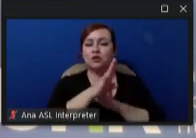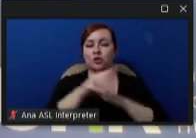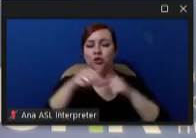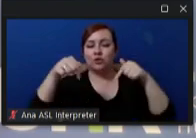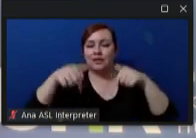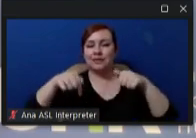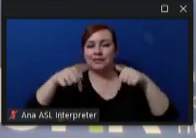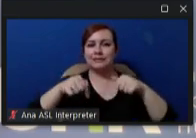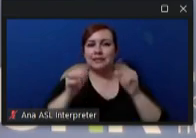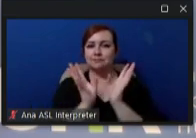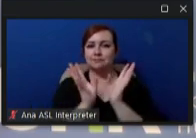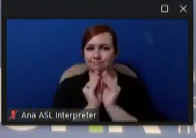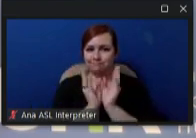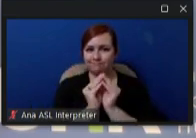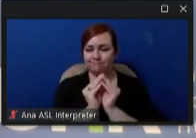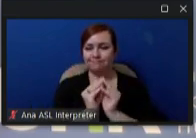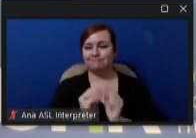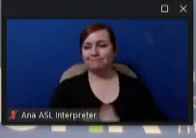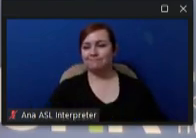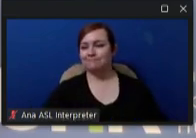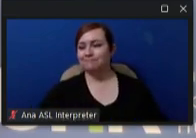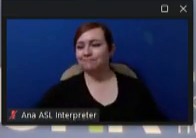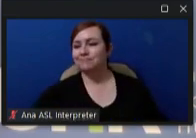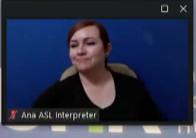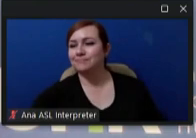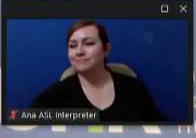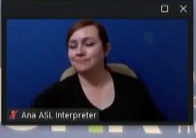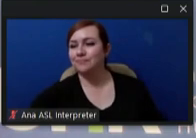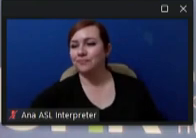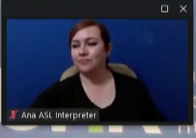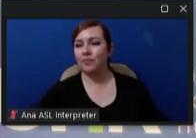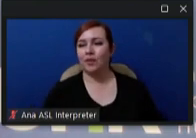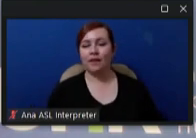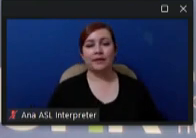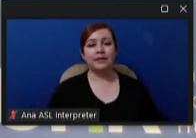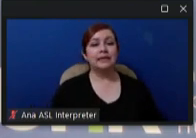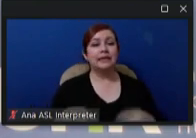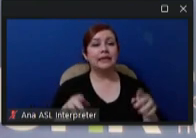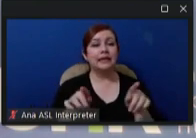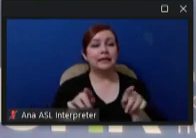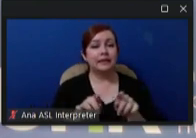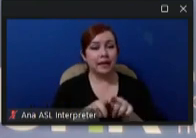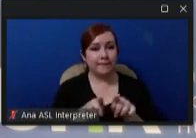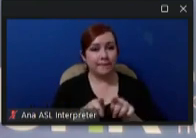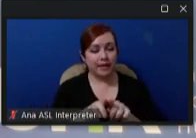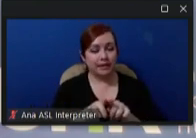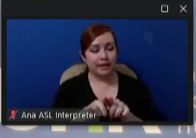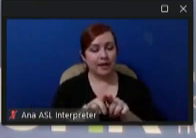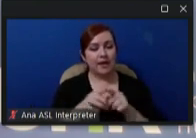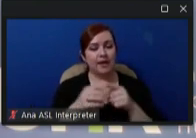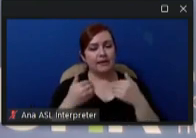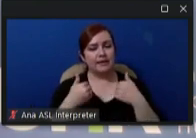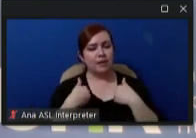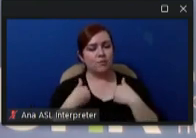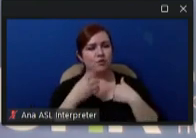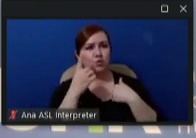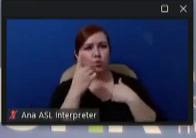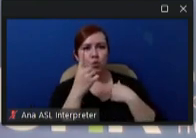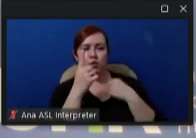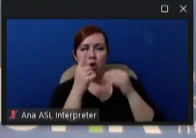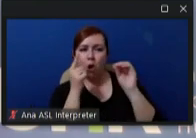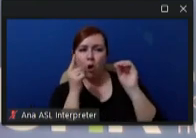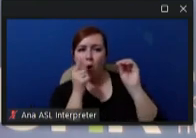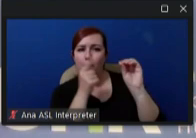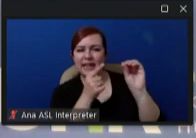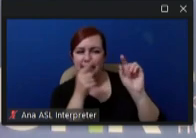jornadas. La presente audiencia tiene también un especial objetivo, y